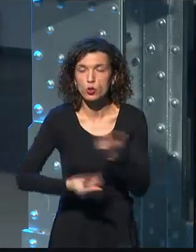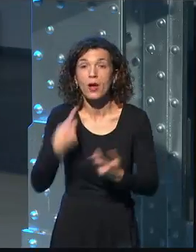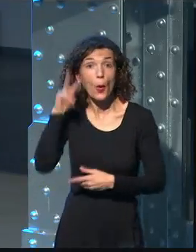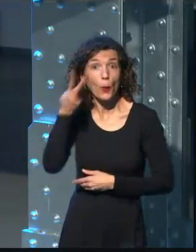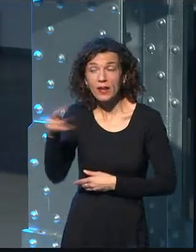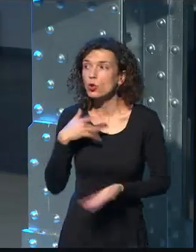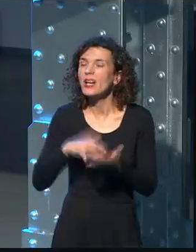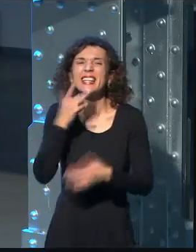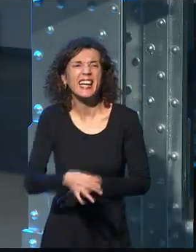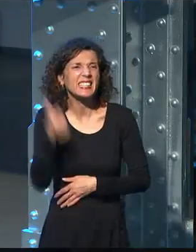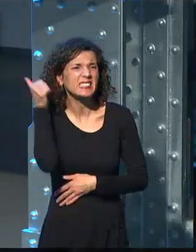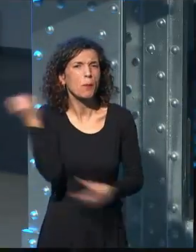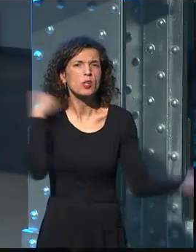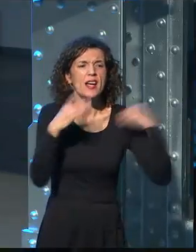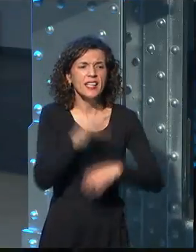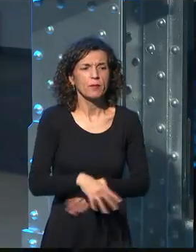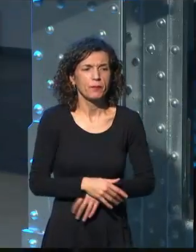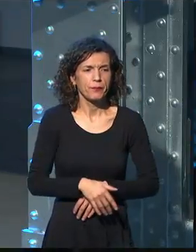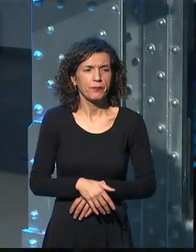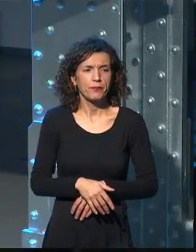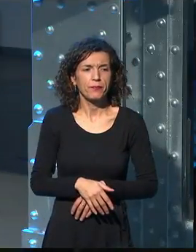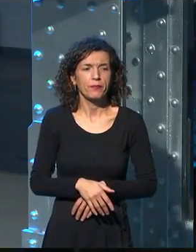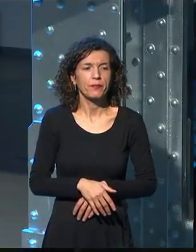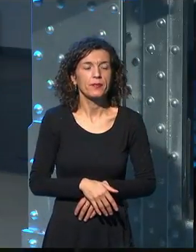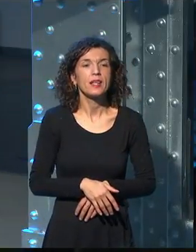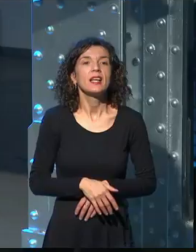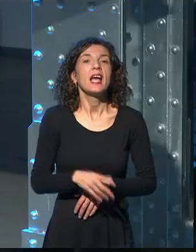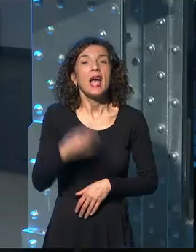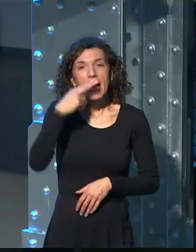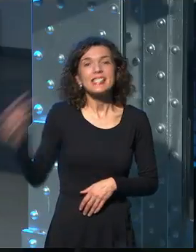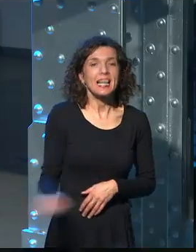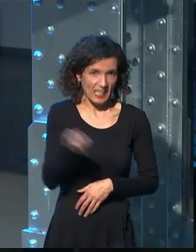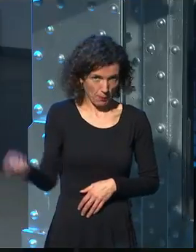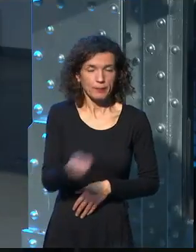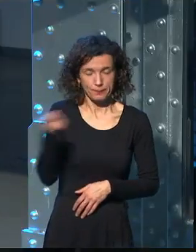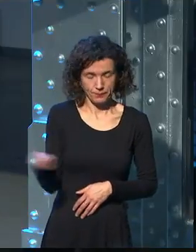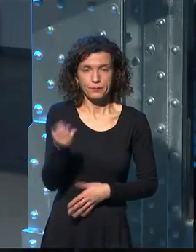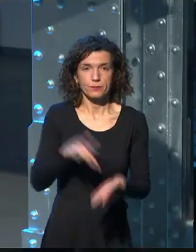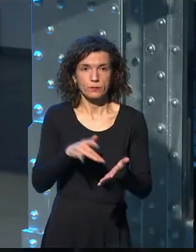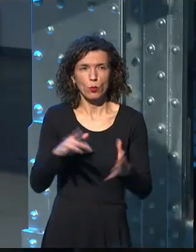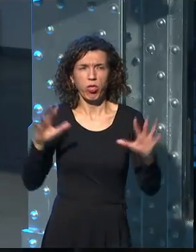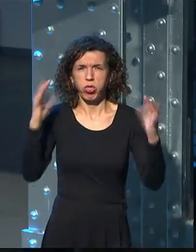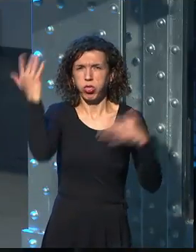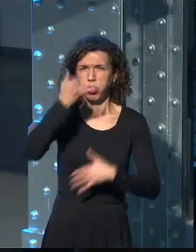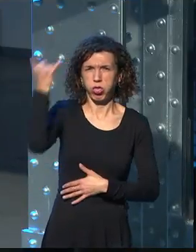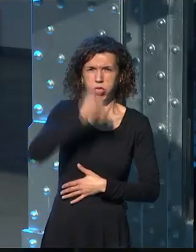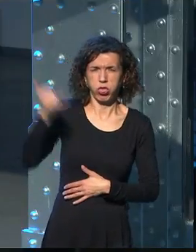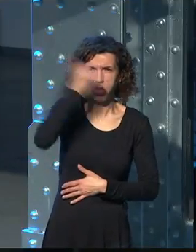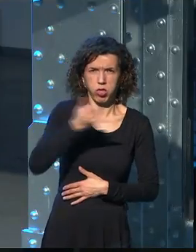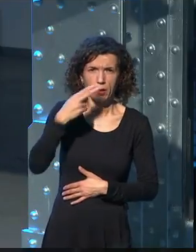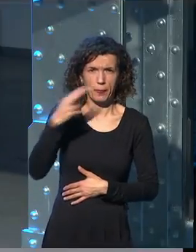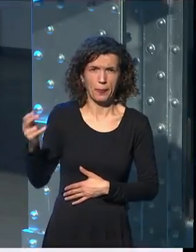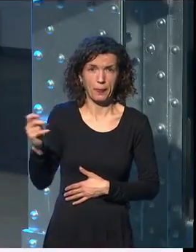estáis viendo? ¿Quién es este personaje? Charles Chaplin, lo conocéis, ¿verdad? Pero está tremendamente degradado. Es una imagen de